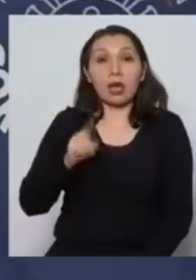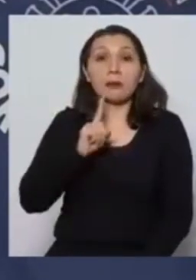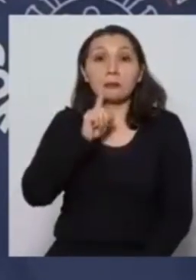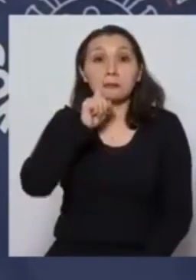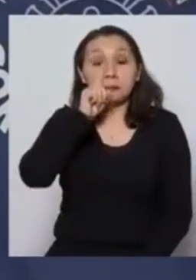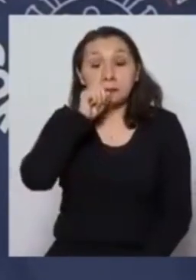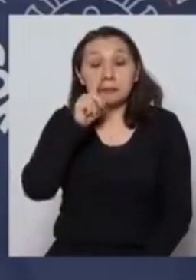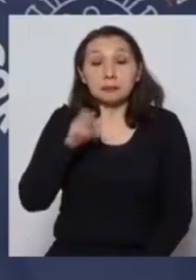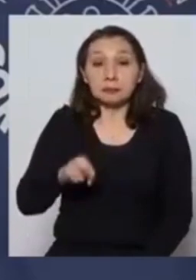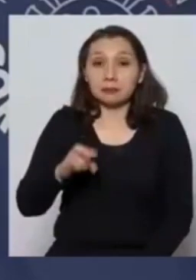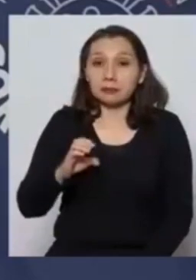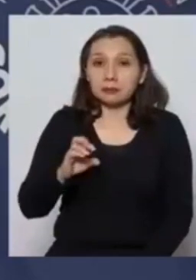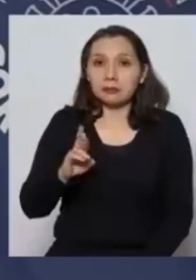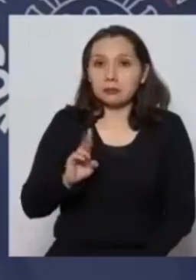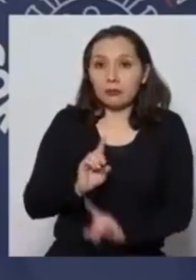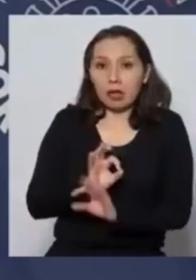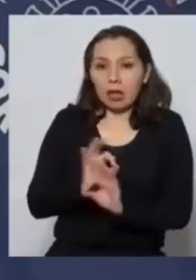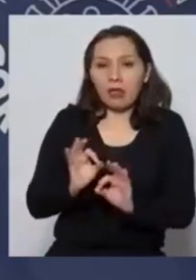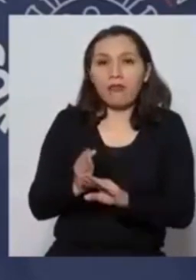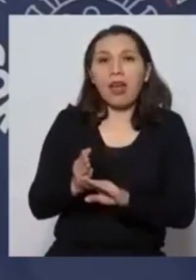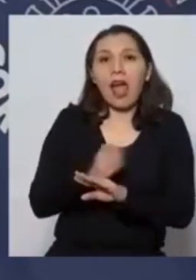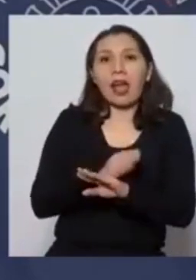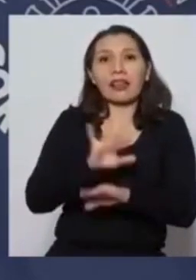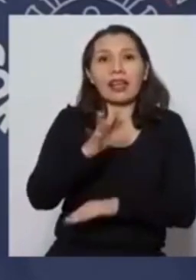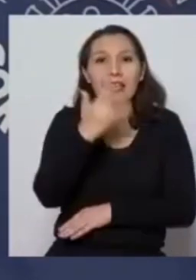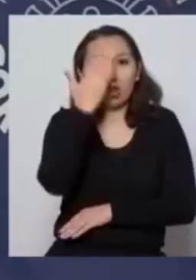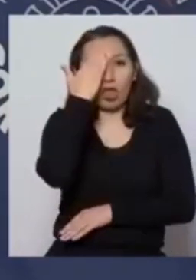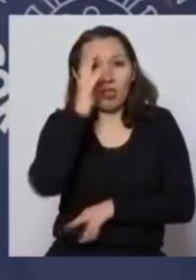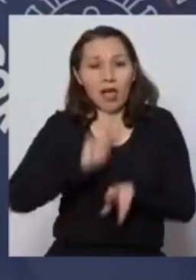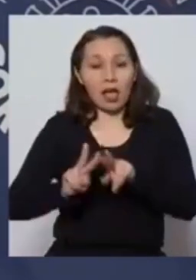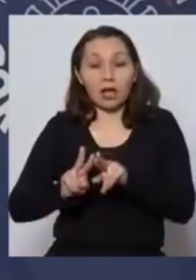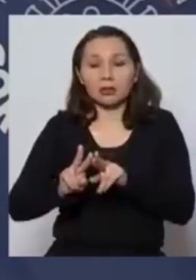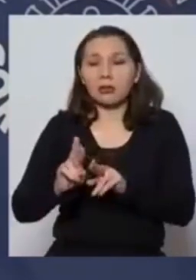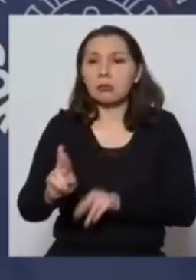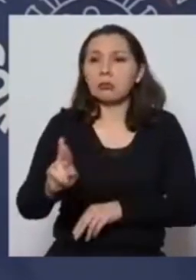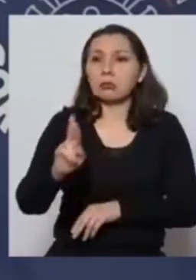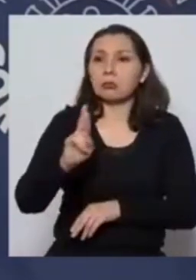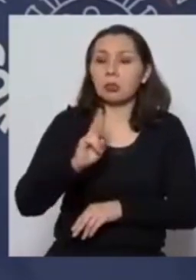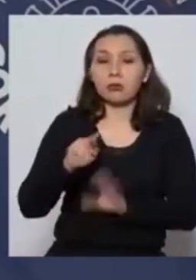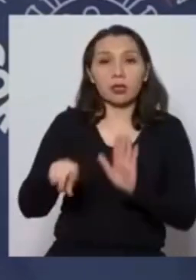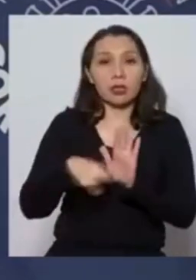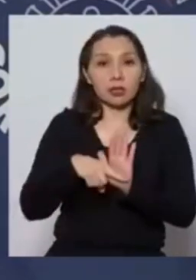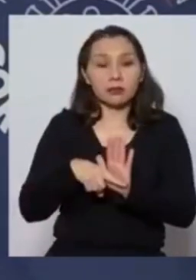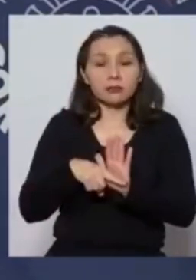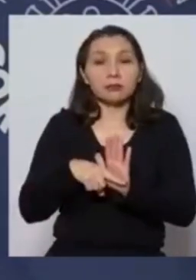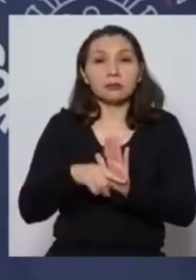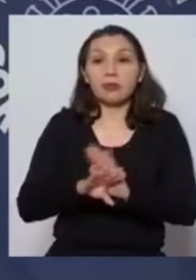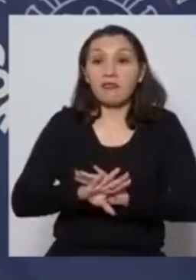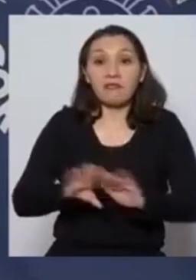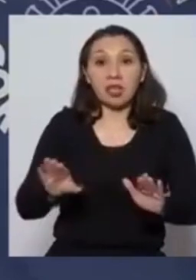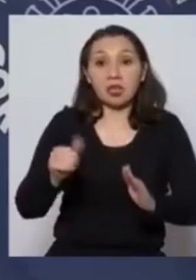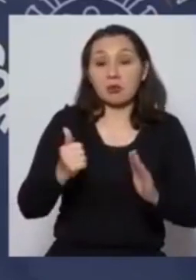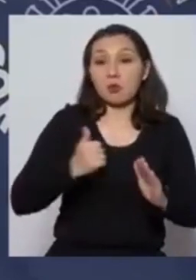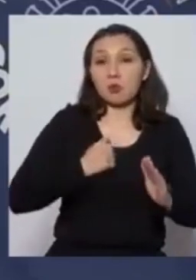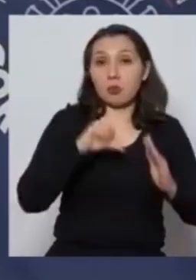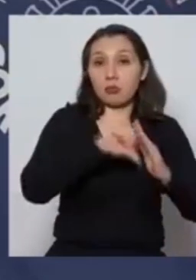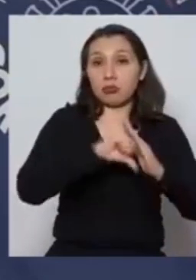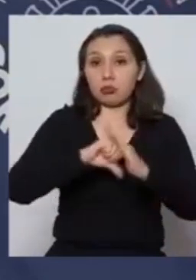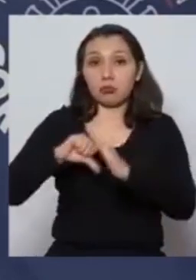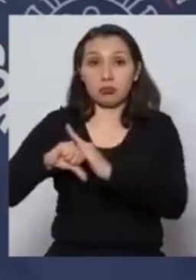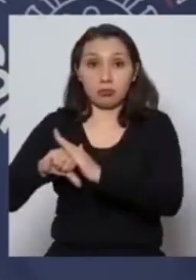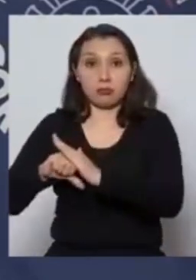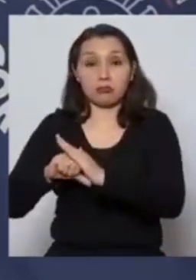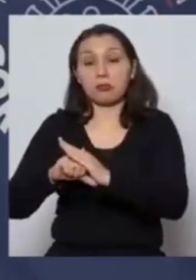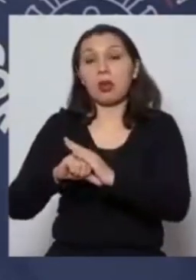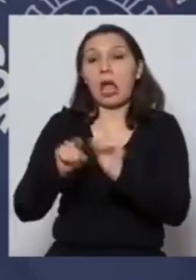dicho e insistido, no debería hacerse antes del quinto día, sale negativo, termina la cuarentena, y ese es